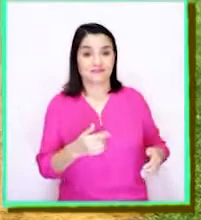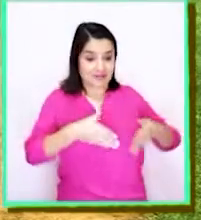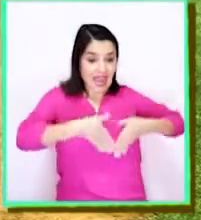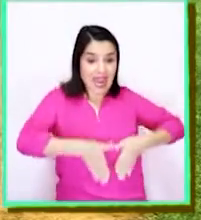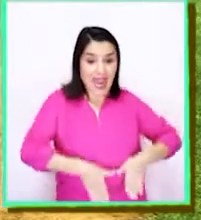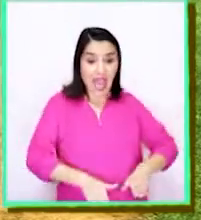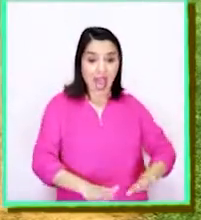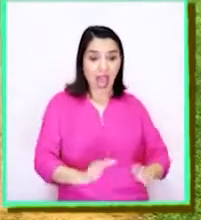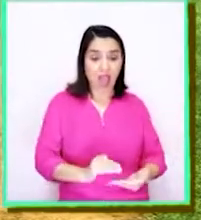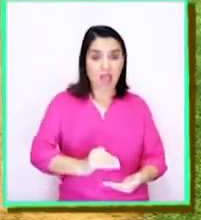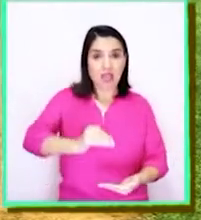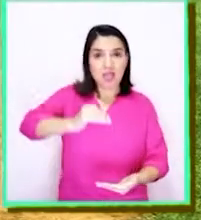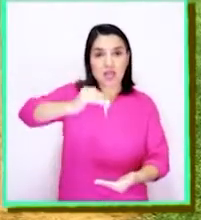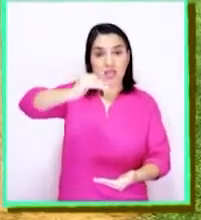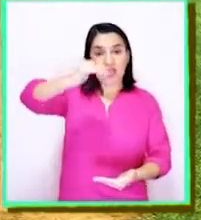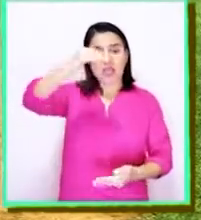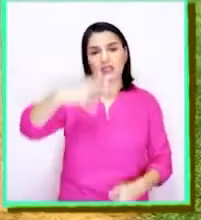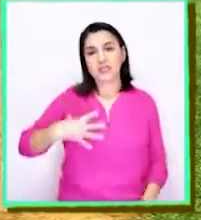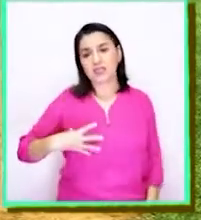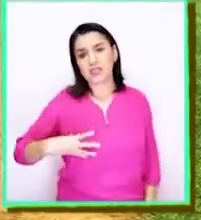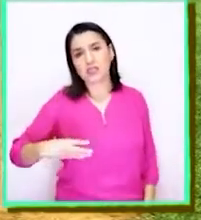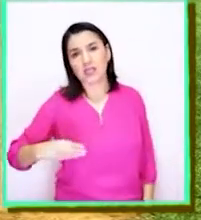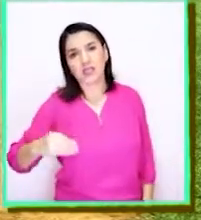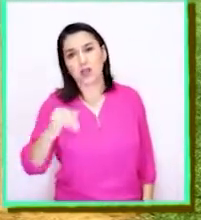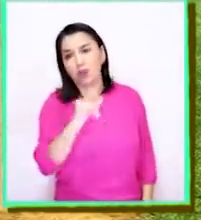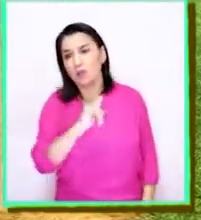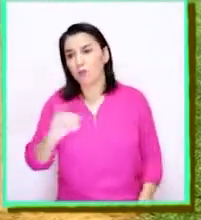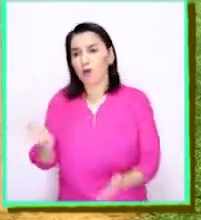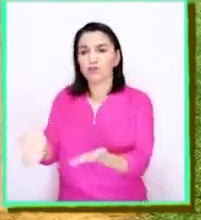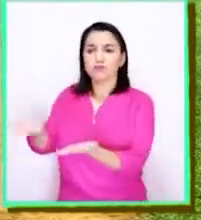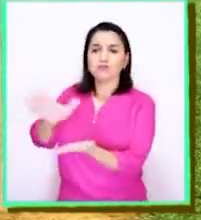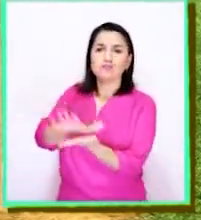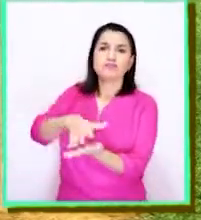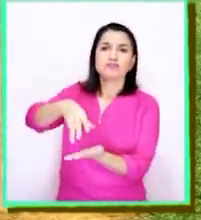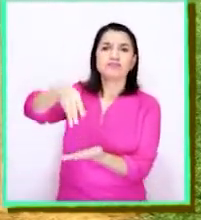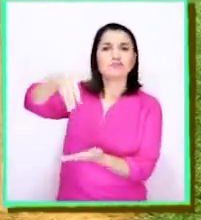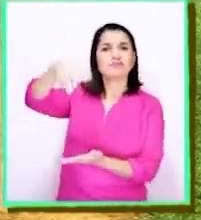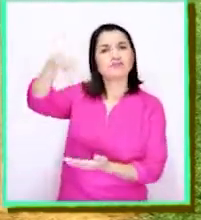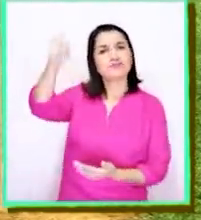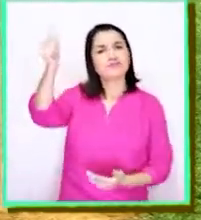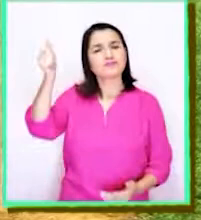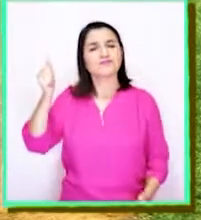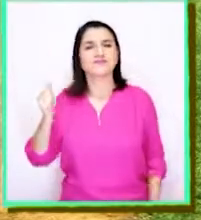Nacen, crecen, reproducen y se van.